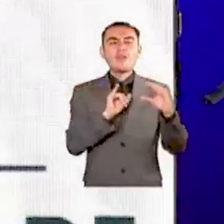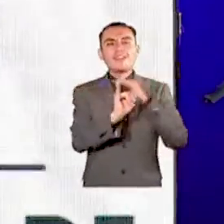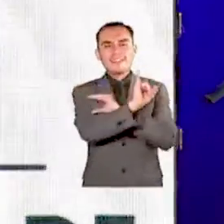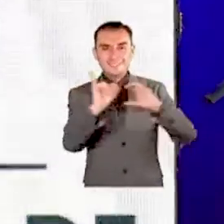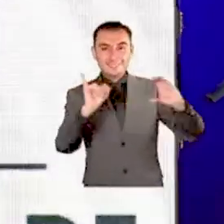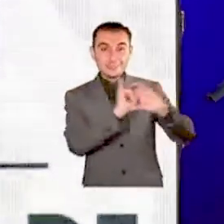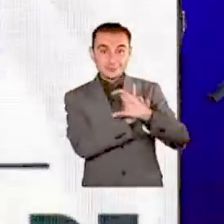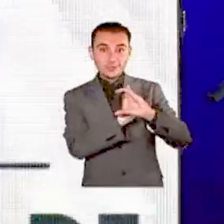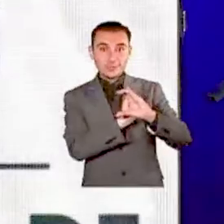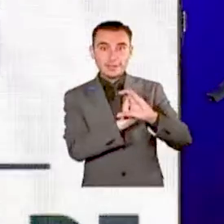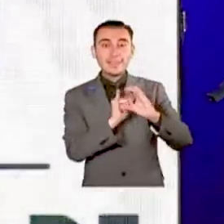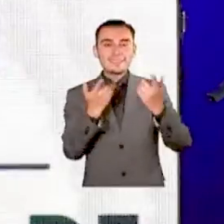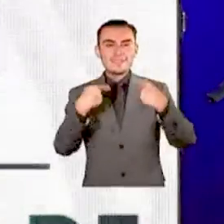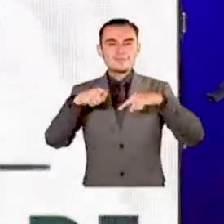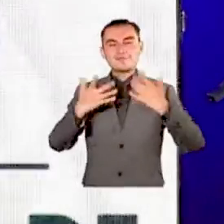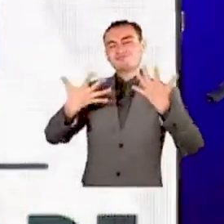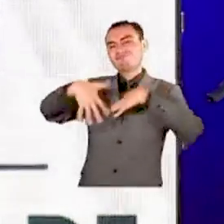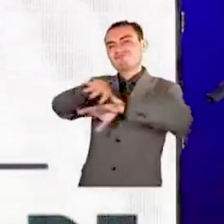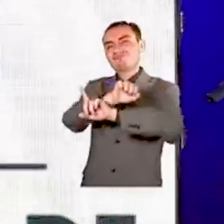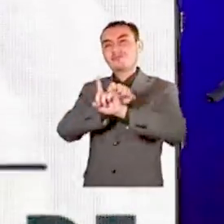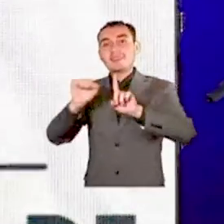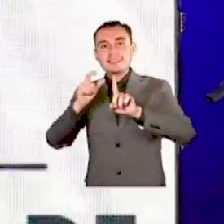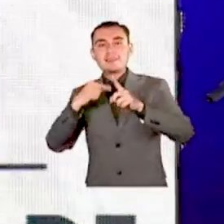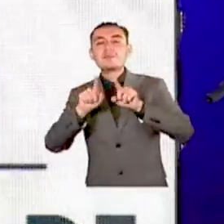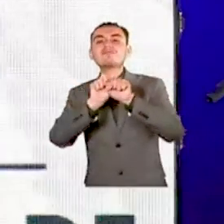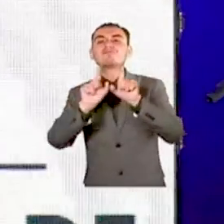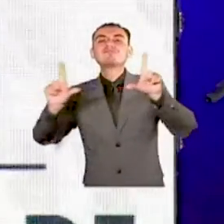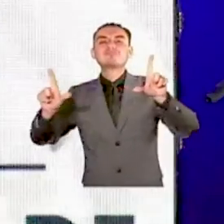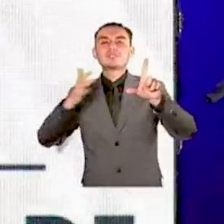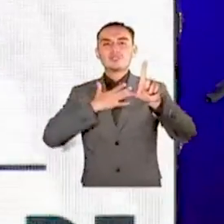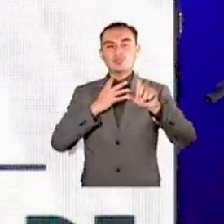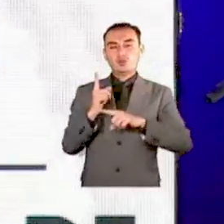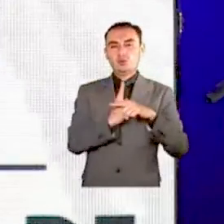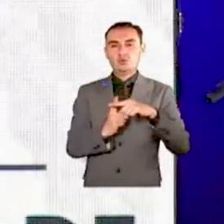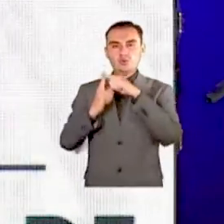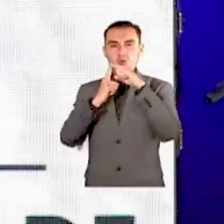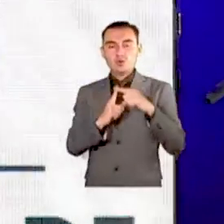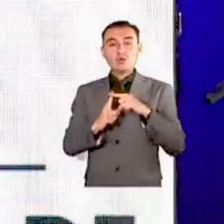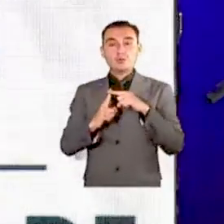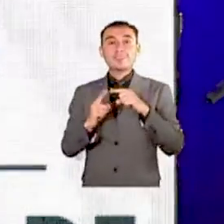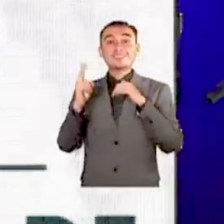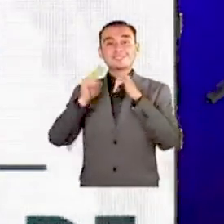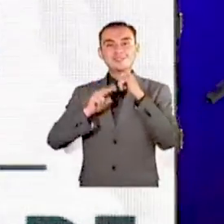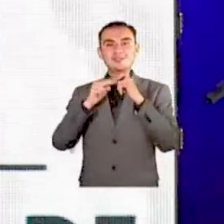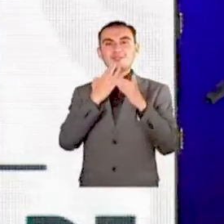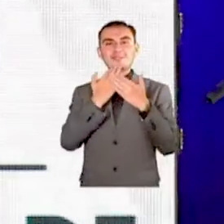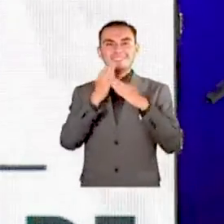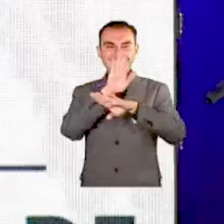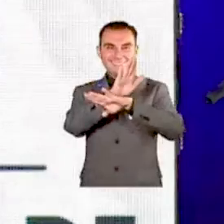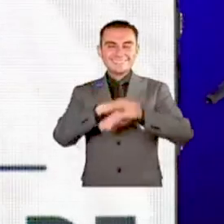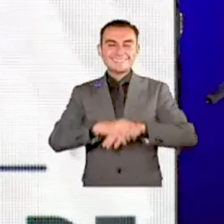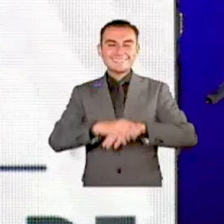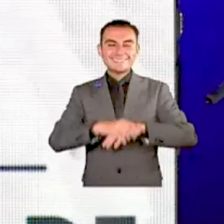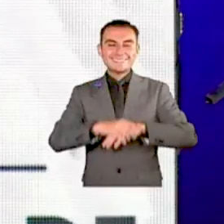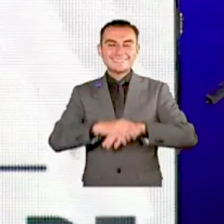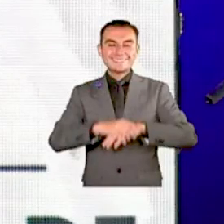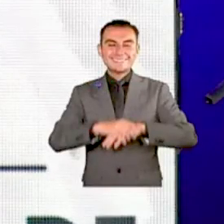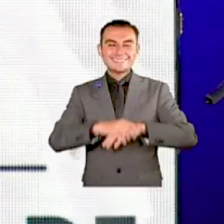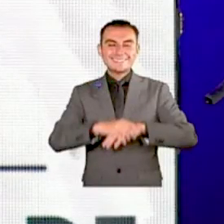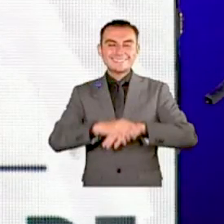canal institucional y a través del canal oficial de la Procuraduría, nuestra cuenta de YouTube. Feliz tarde para todos.